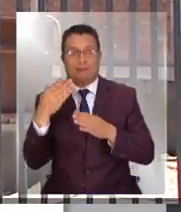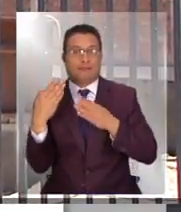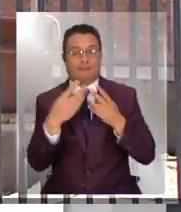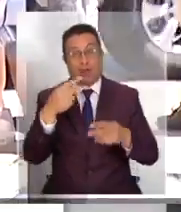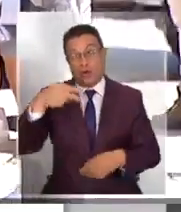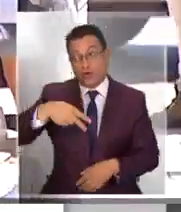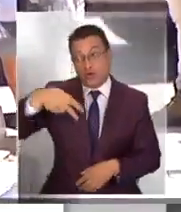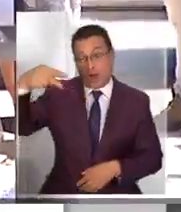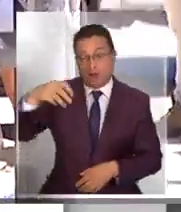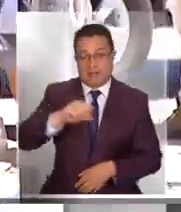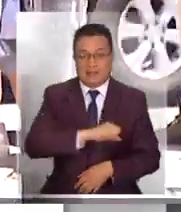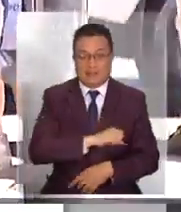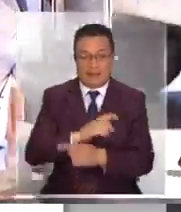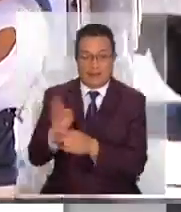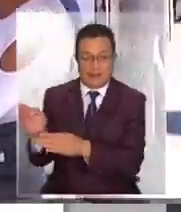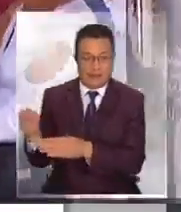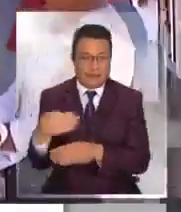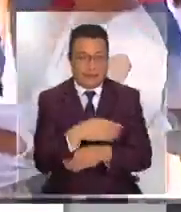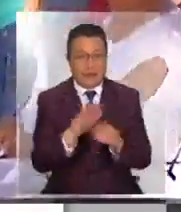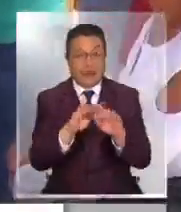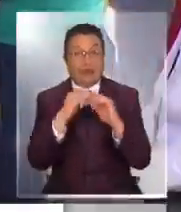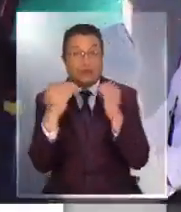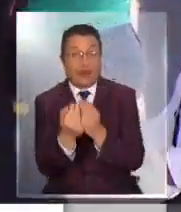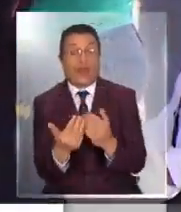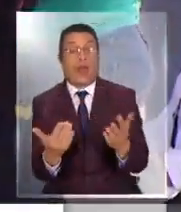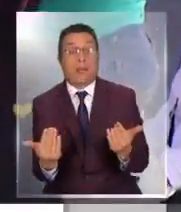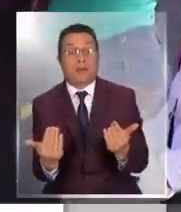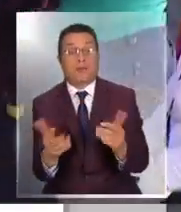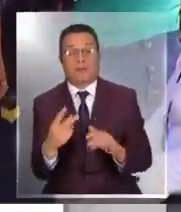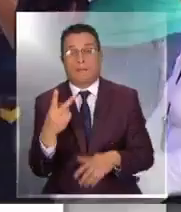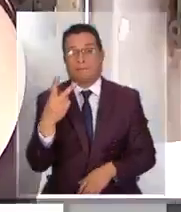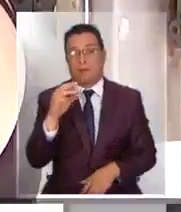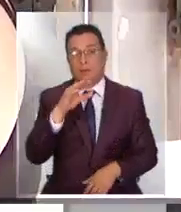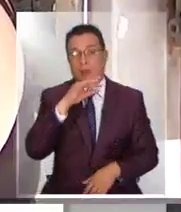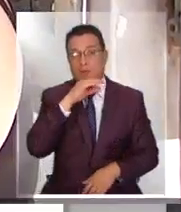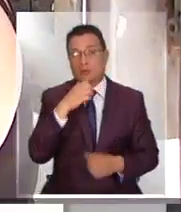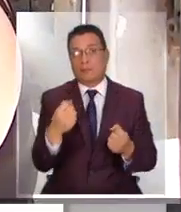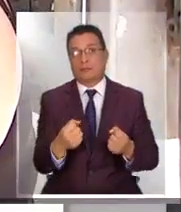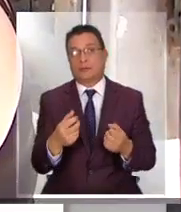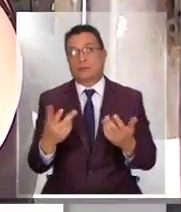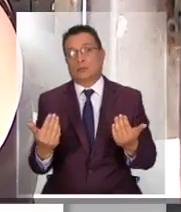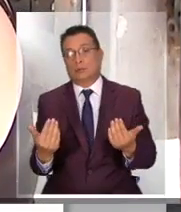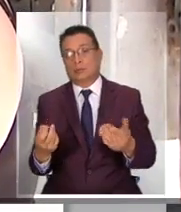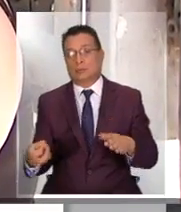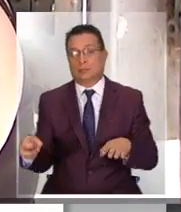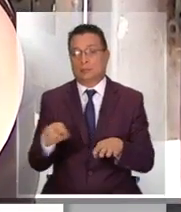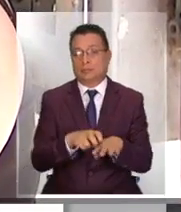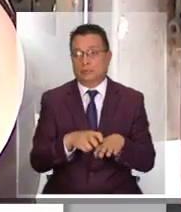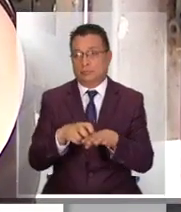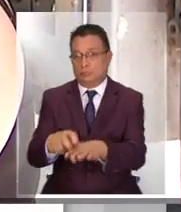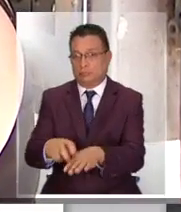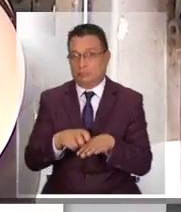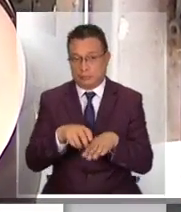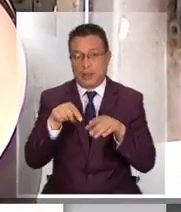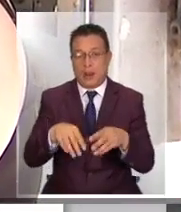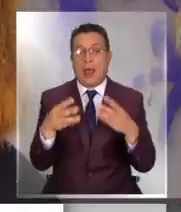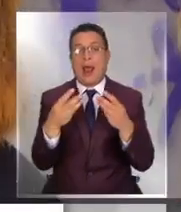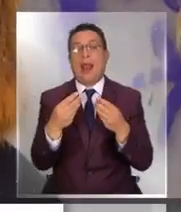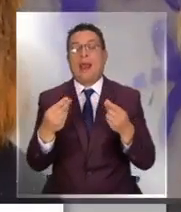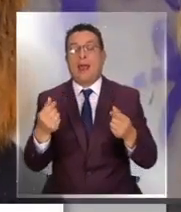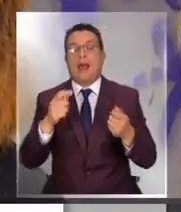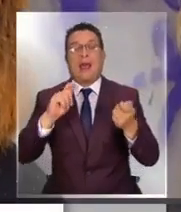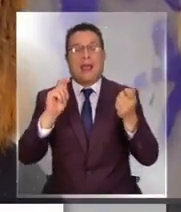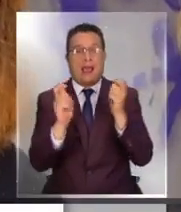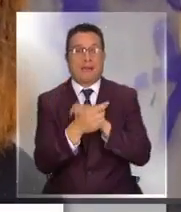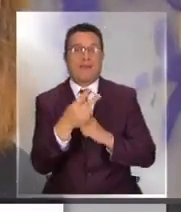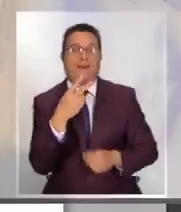de Santiago. Todos los que hoy esperan al menos unos 20 minutos por la micro y que como Karina ya calculan la calidad de vida que